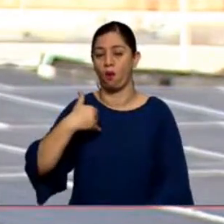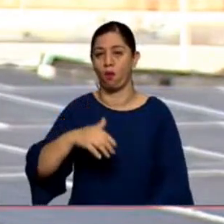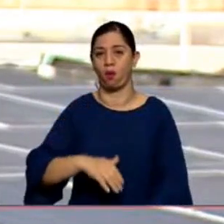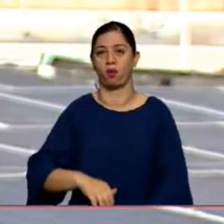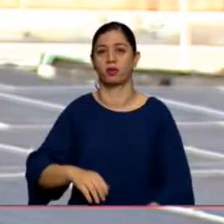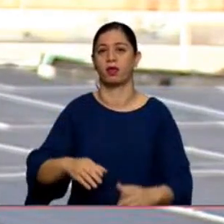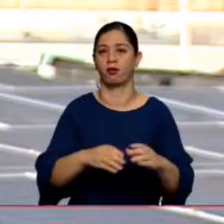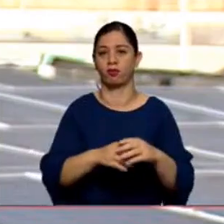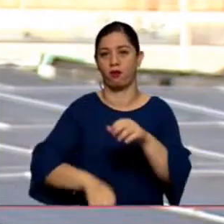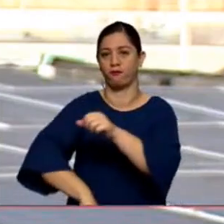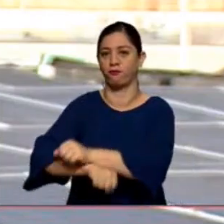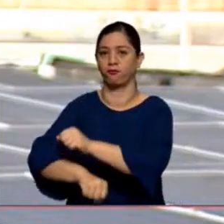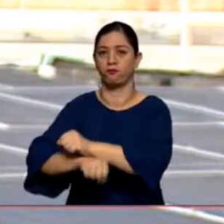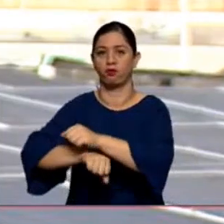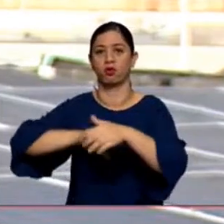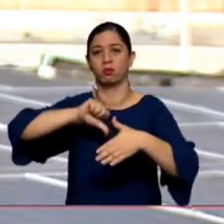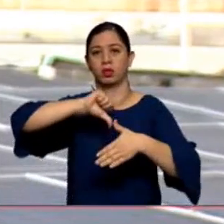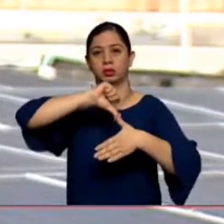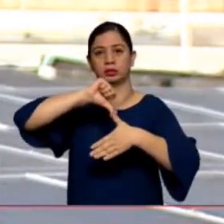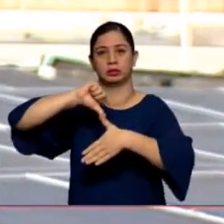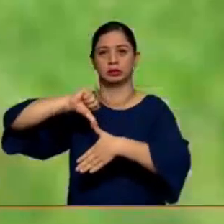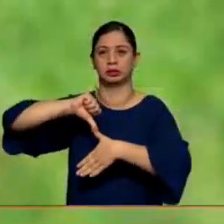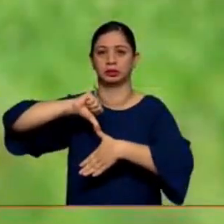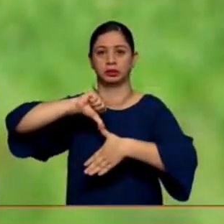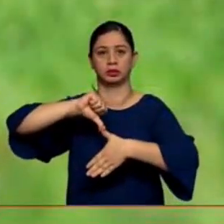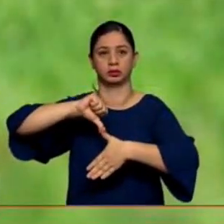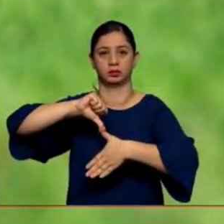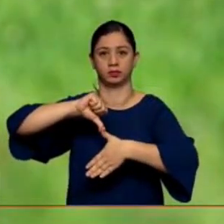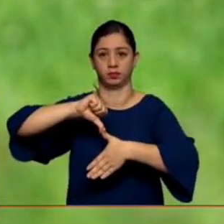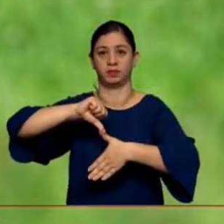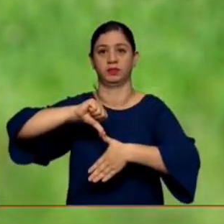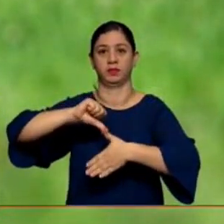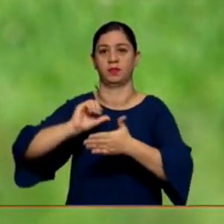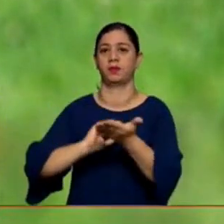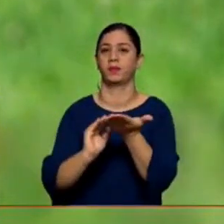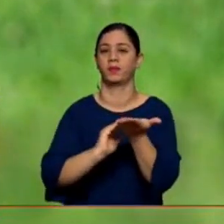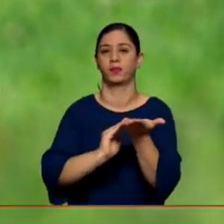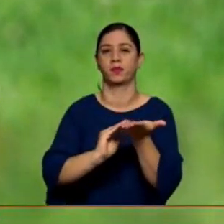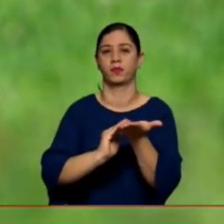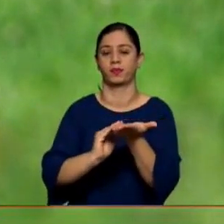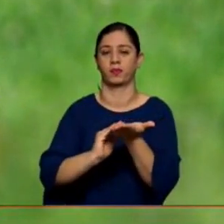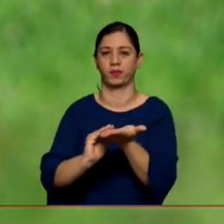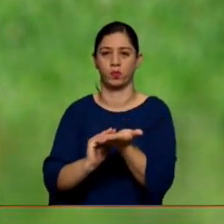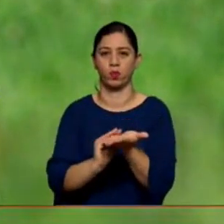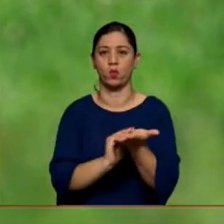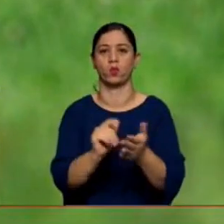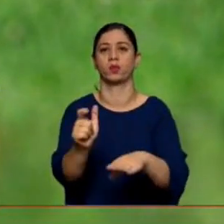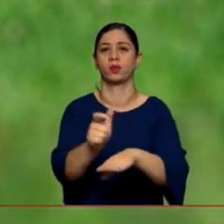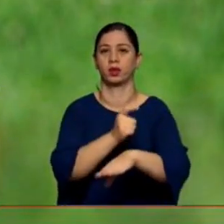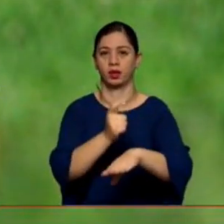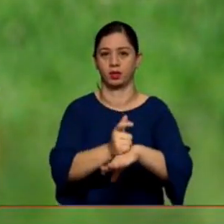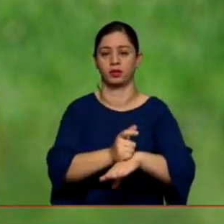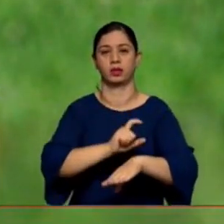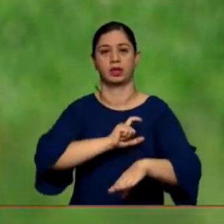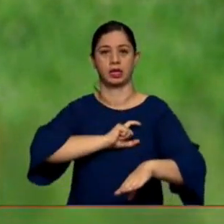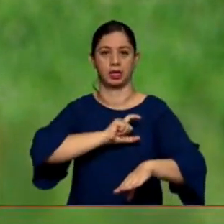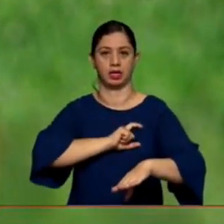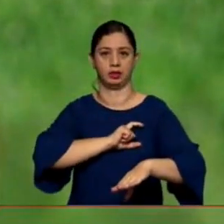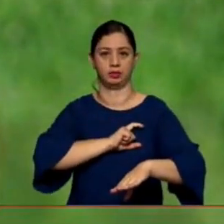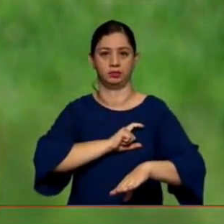las selecciones de toda Sudamérica. A remodelación fue sometido el estadio del Deportivo